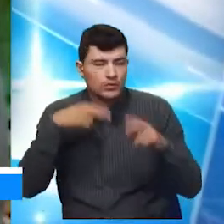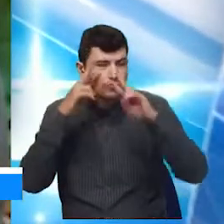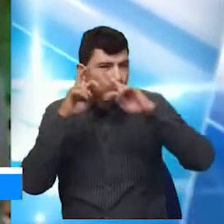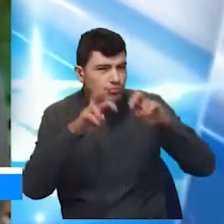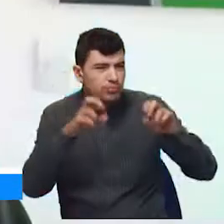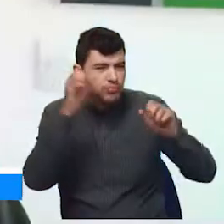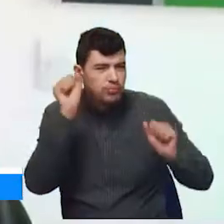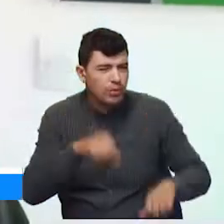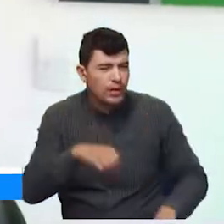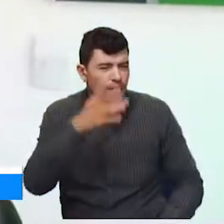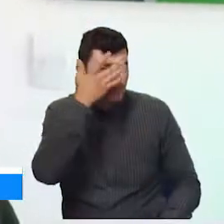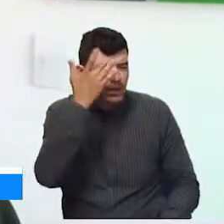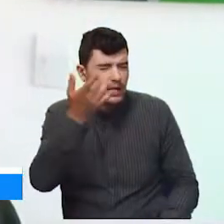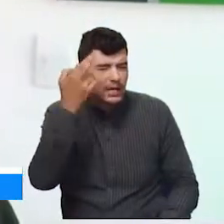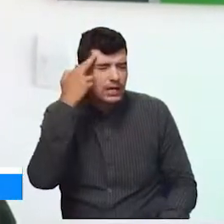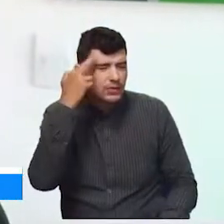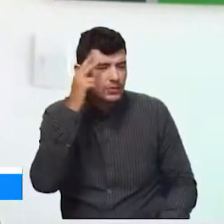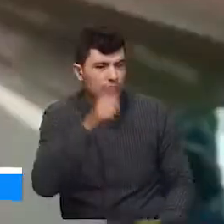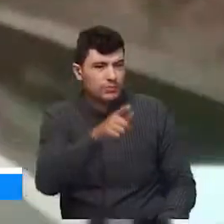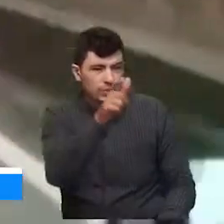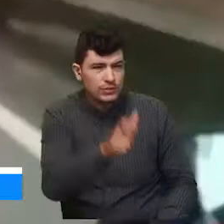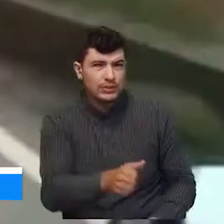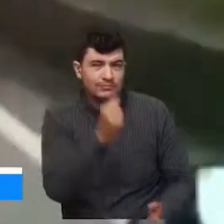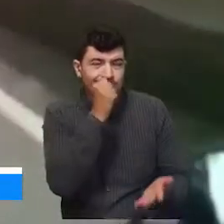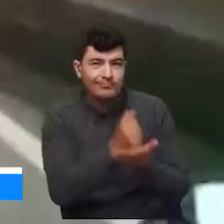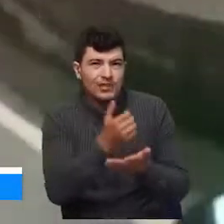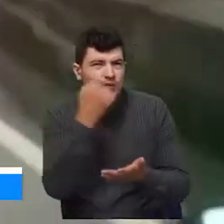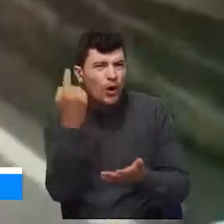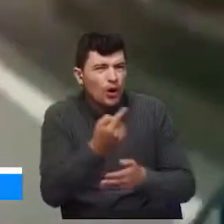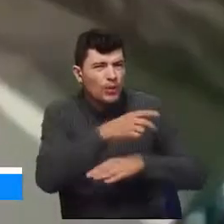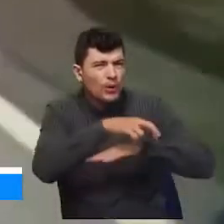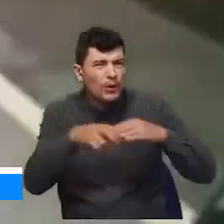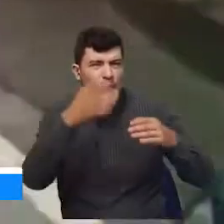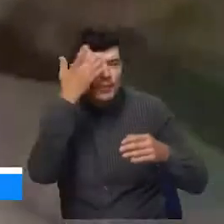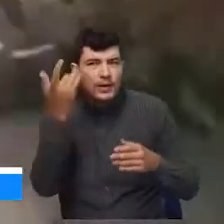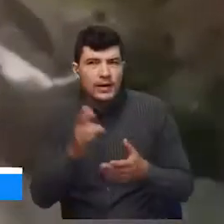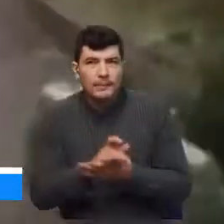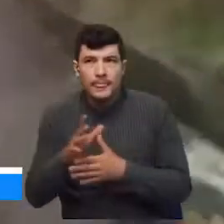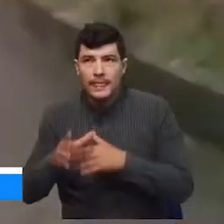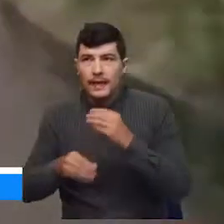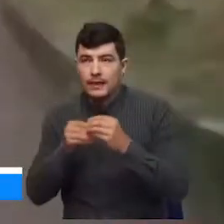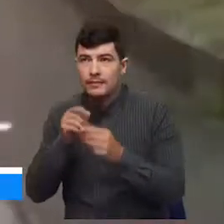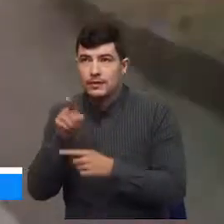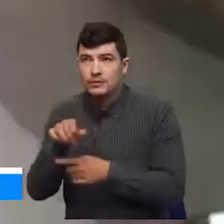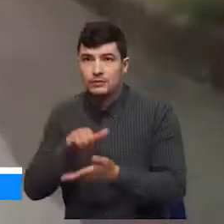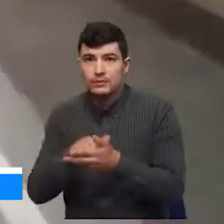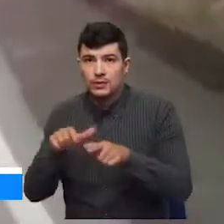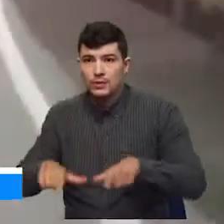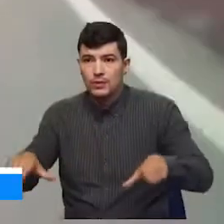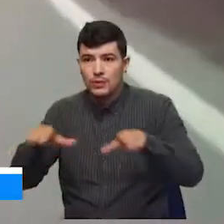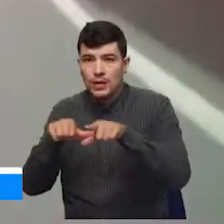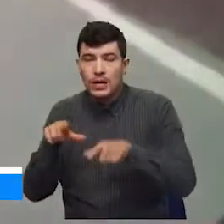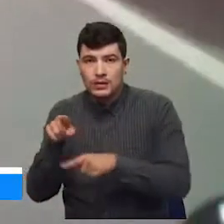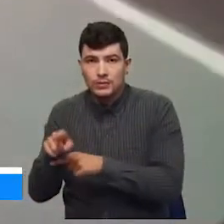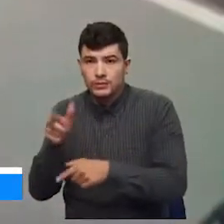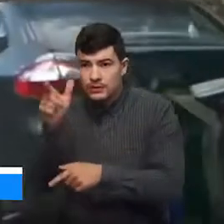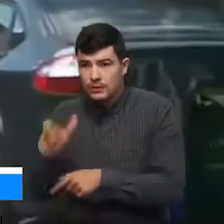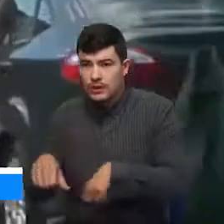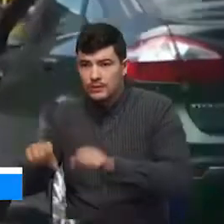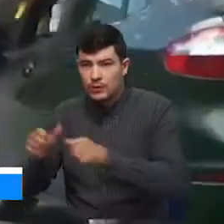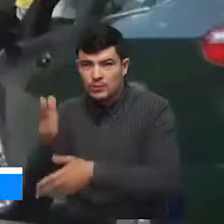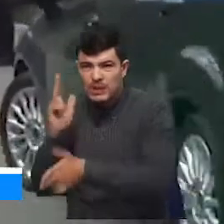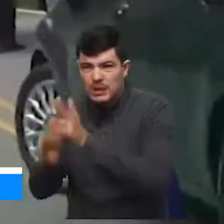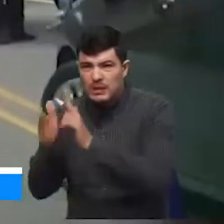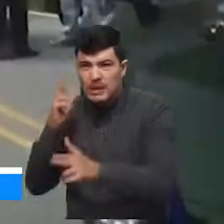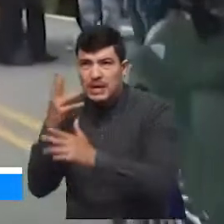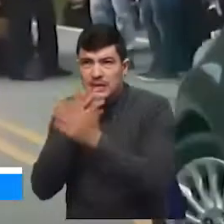posibles móviles que ocasionaron este delito. Entre tanto, en la vía que conduce hacia el corregimiento de Capitán Largo fue acribillado un motociclista cuando hombres armados